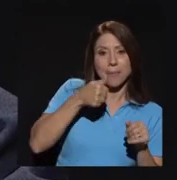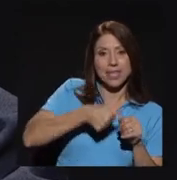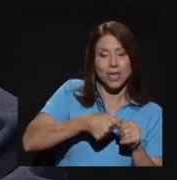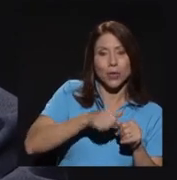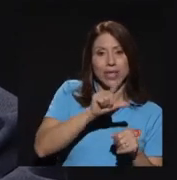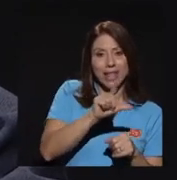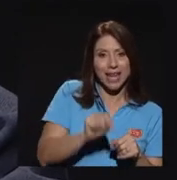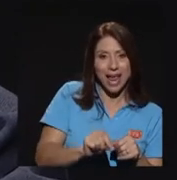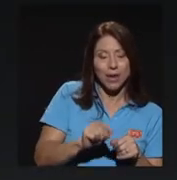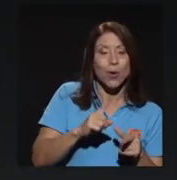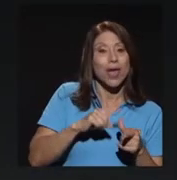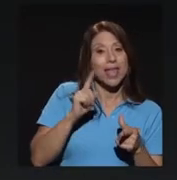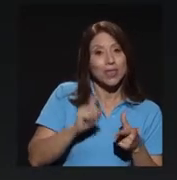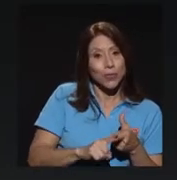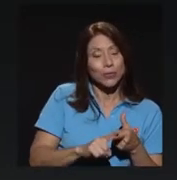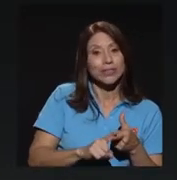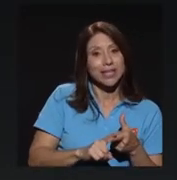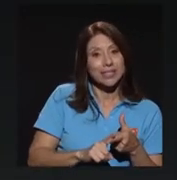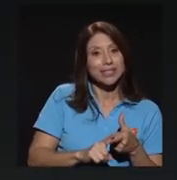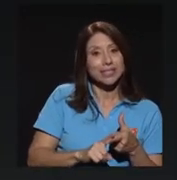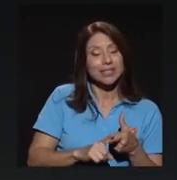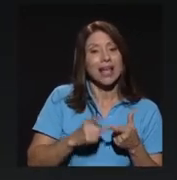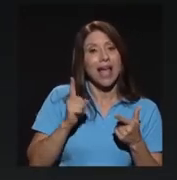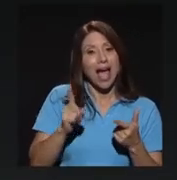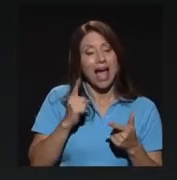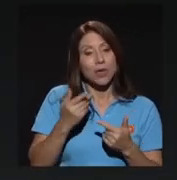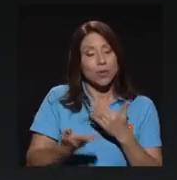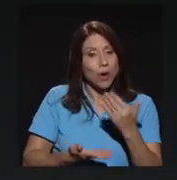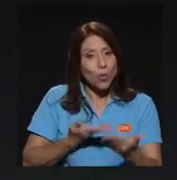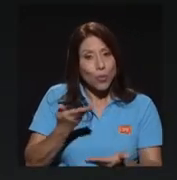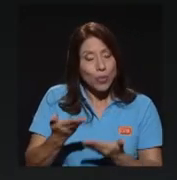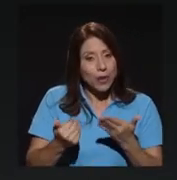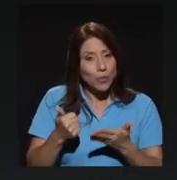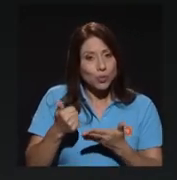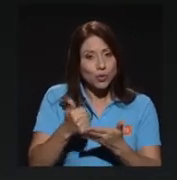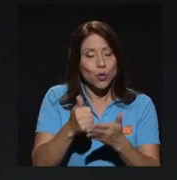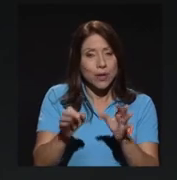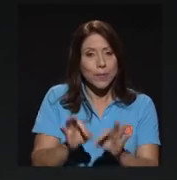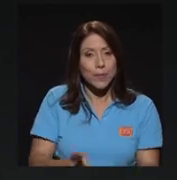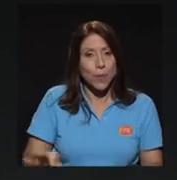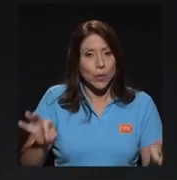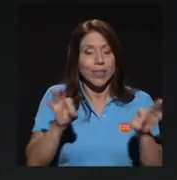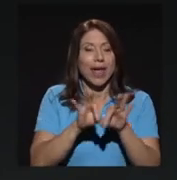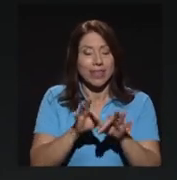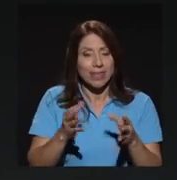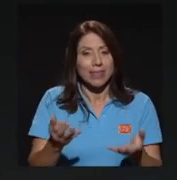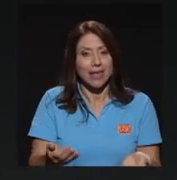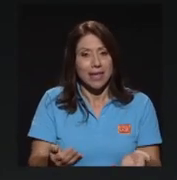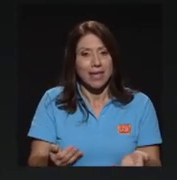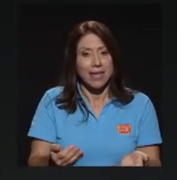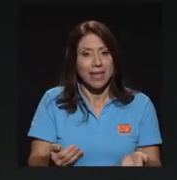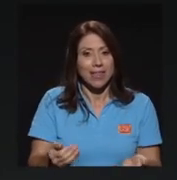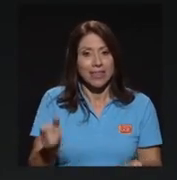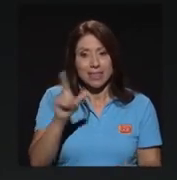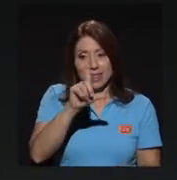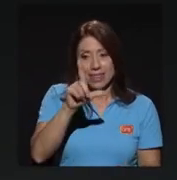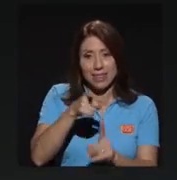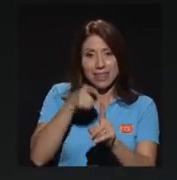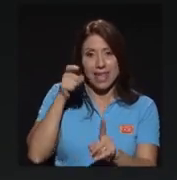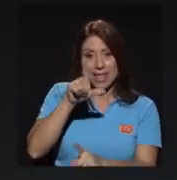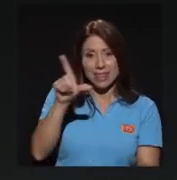que hay una contribución importante de italia que